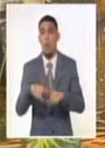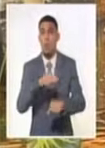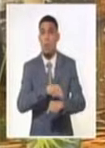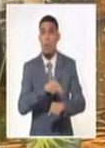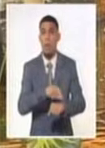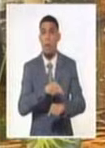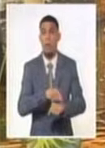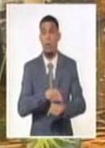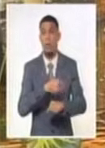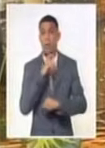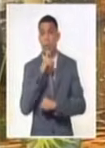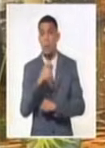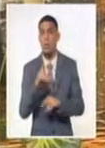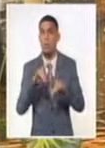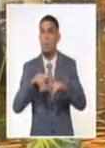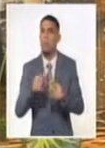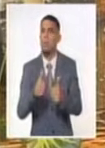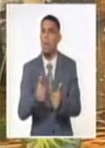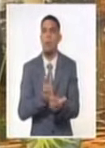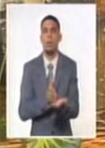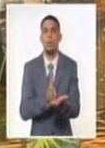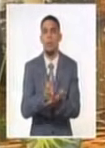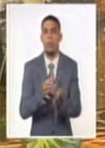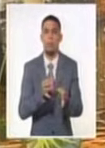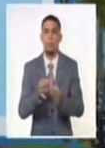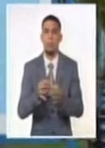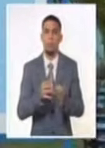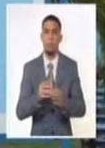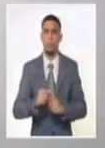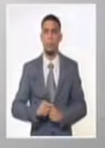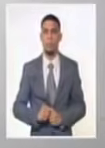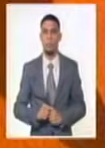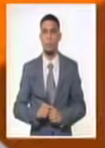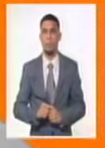universidad no tenga que necesariamente suspender la presencialidad de nuestros estudiantes.